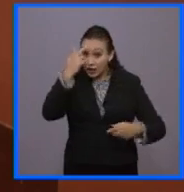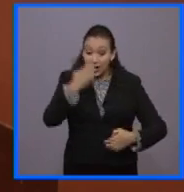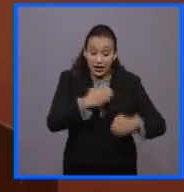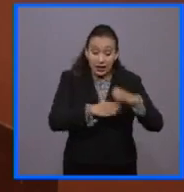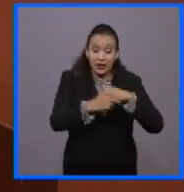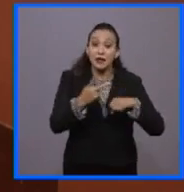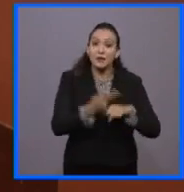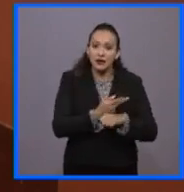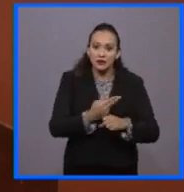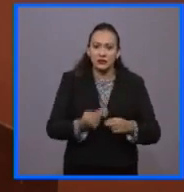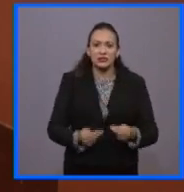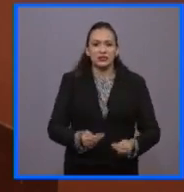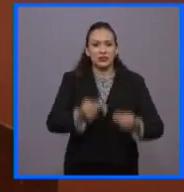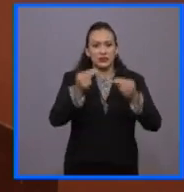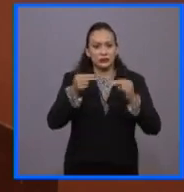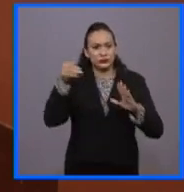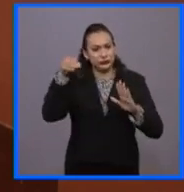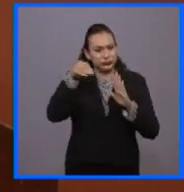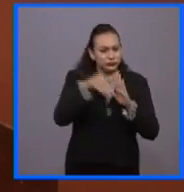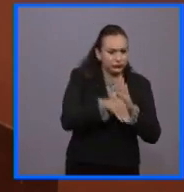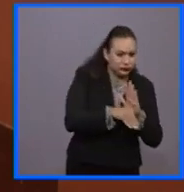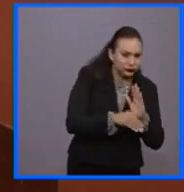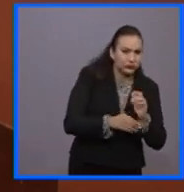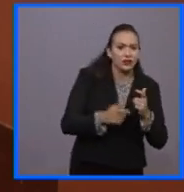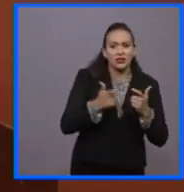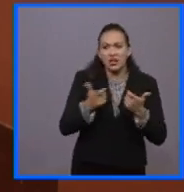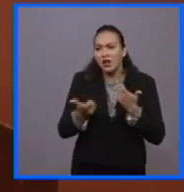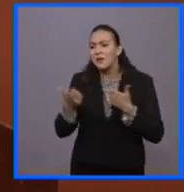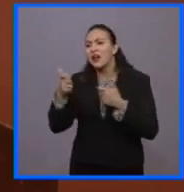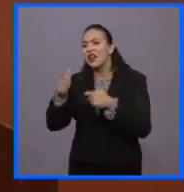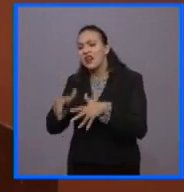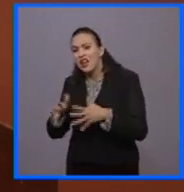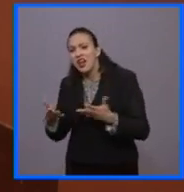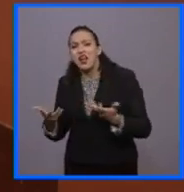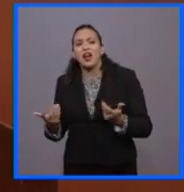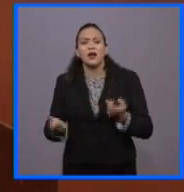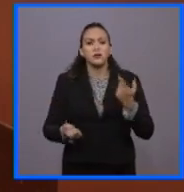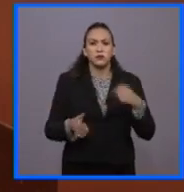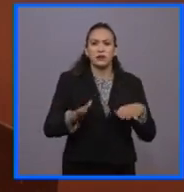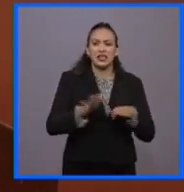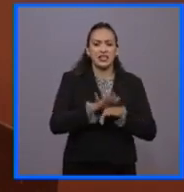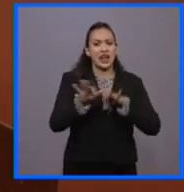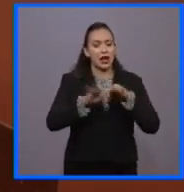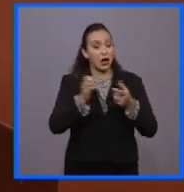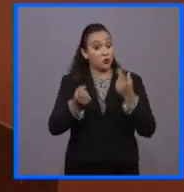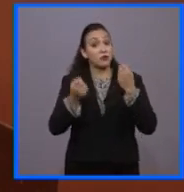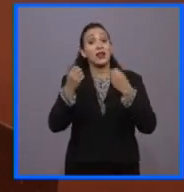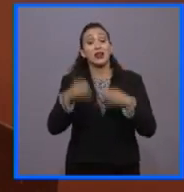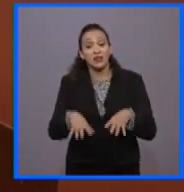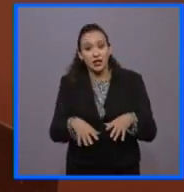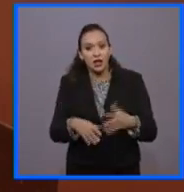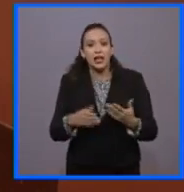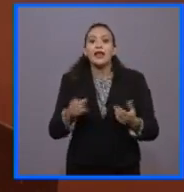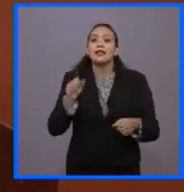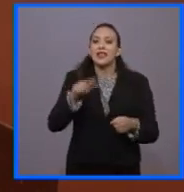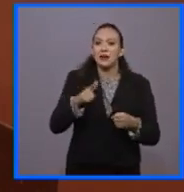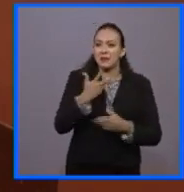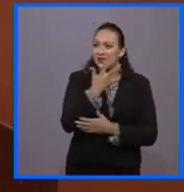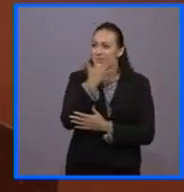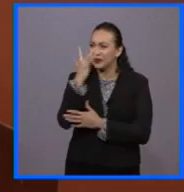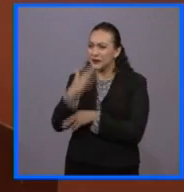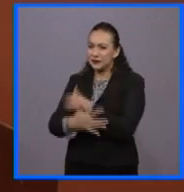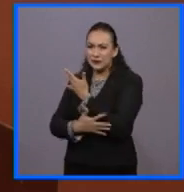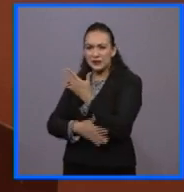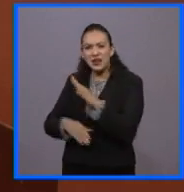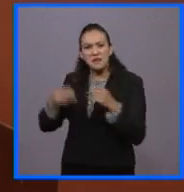la flexibilidad y precarización de las condiciones de empleo, la destrucción del medio ambiente, la escasez